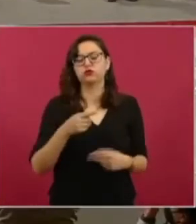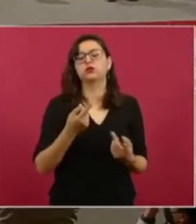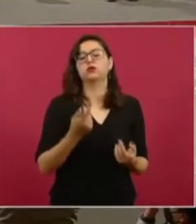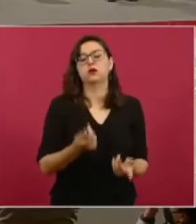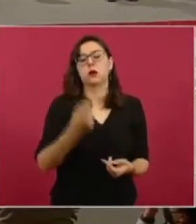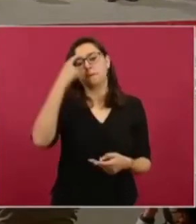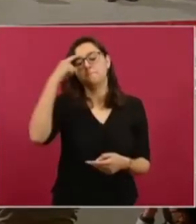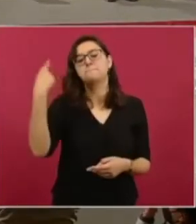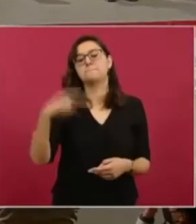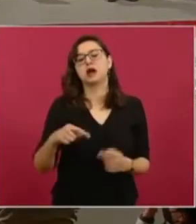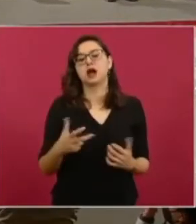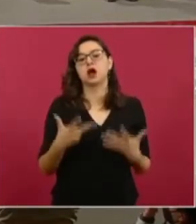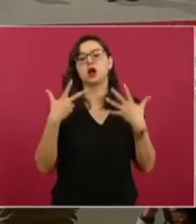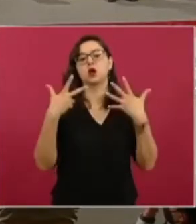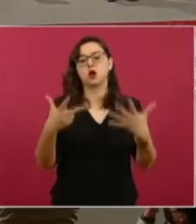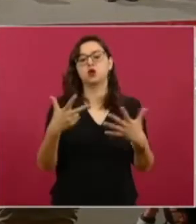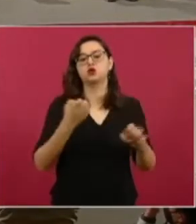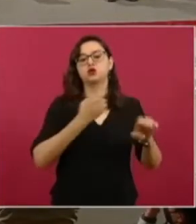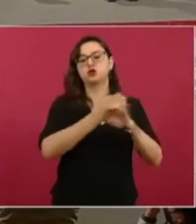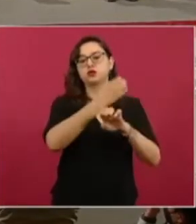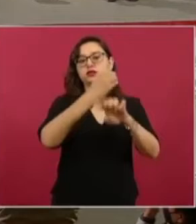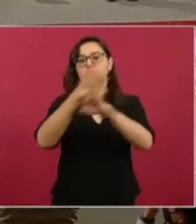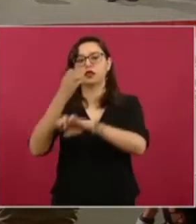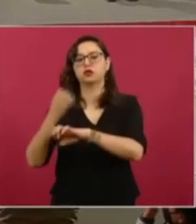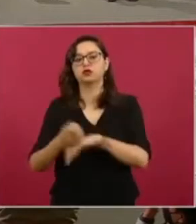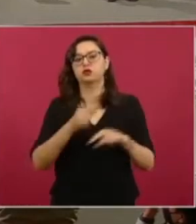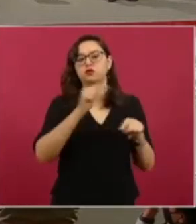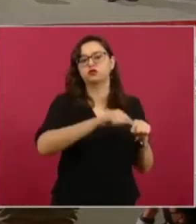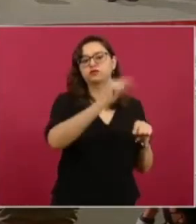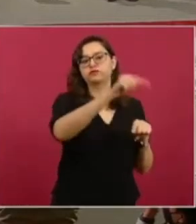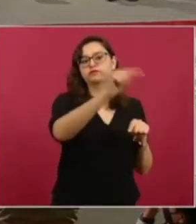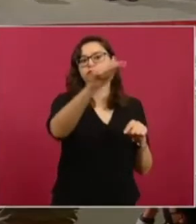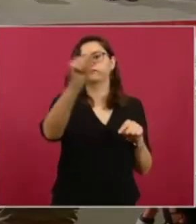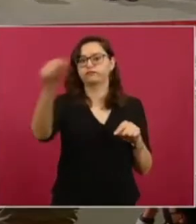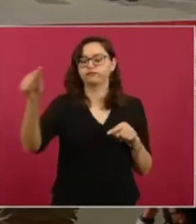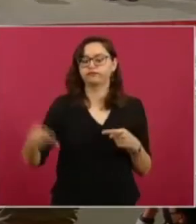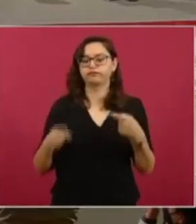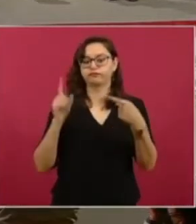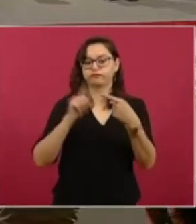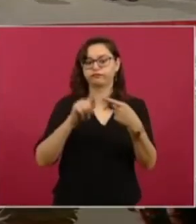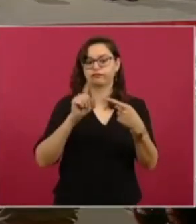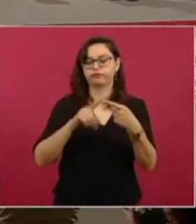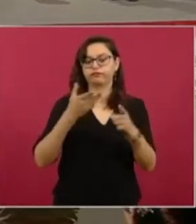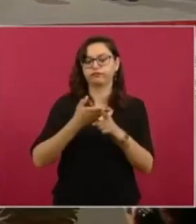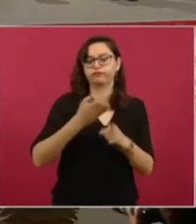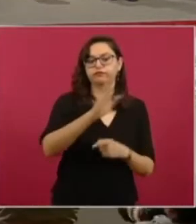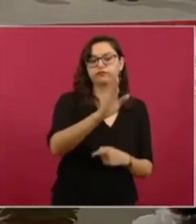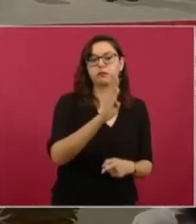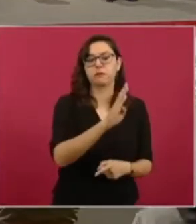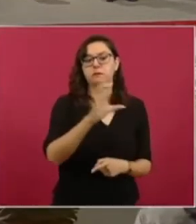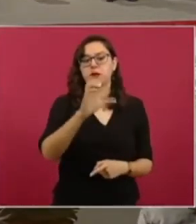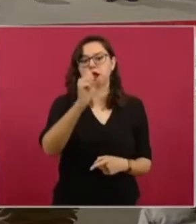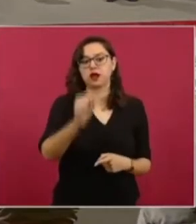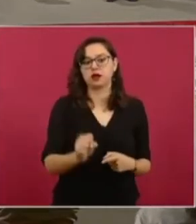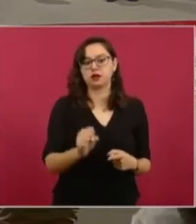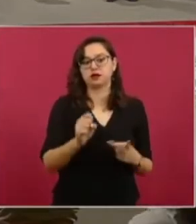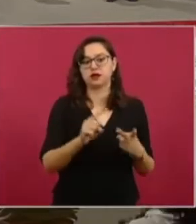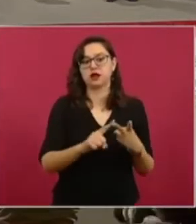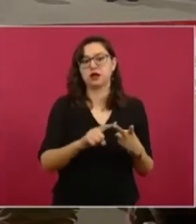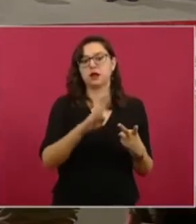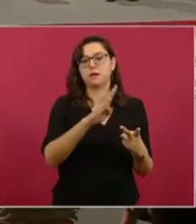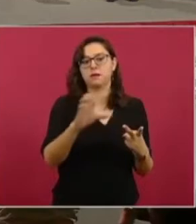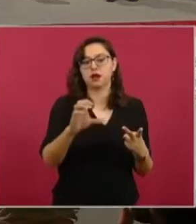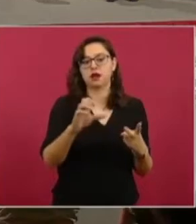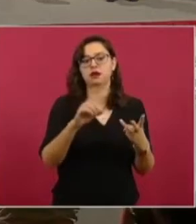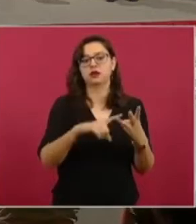para cubrir 8 entidades federativas. La ruta 1 atenderemos Baja California Sur, Baja